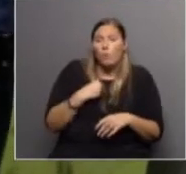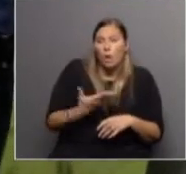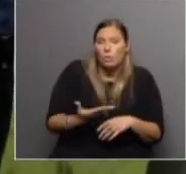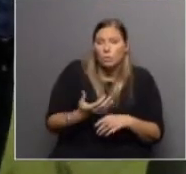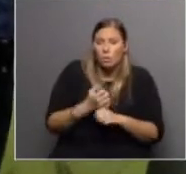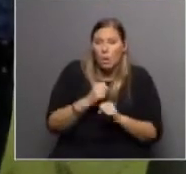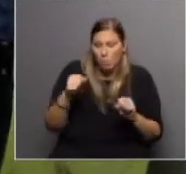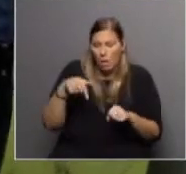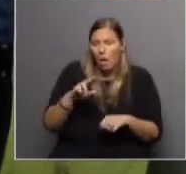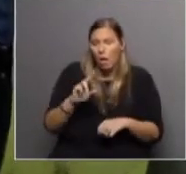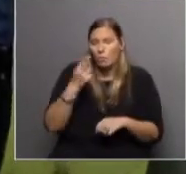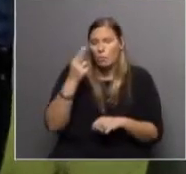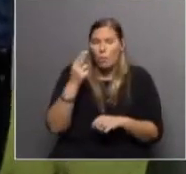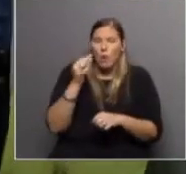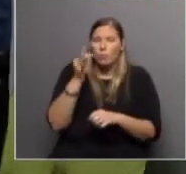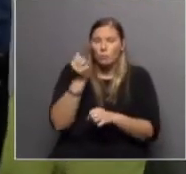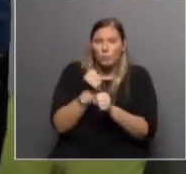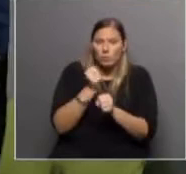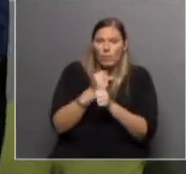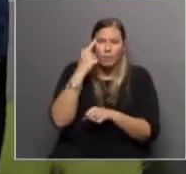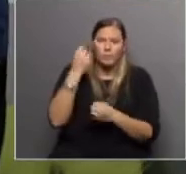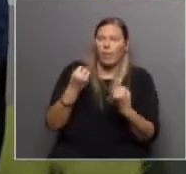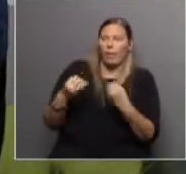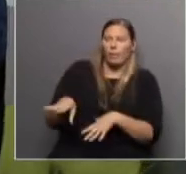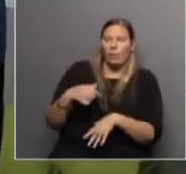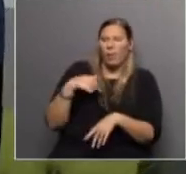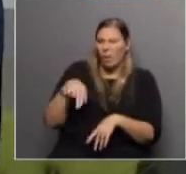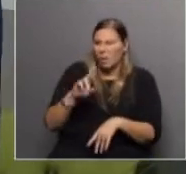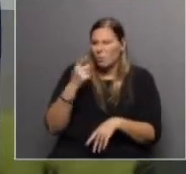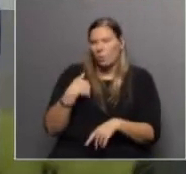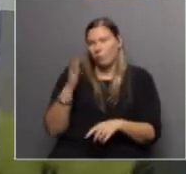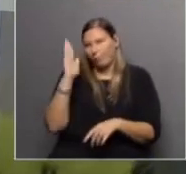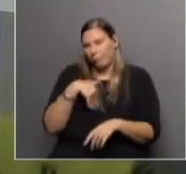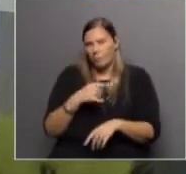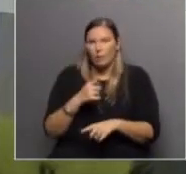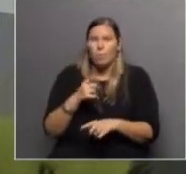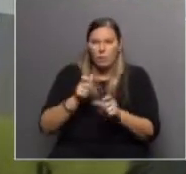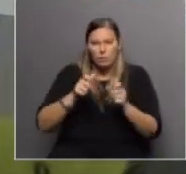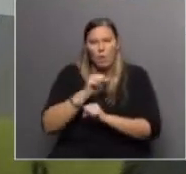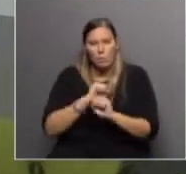pueden cumplir en Uruguay y que nadie lo descarte pensando esto en Uruguay no se puede. Que la